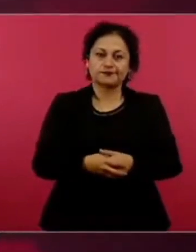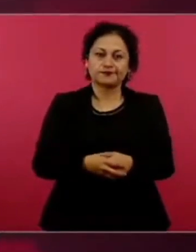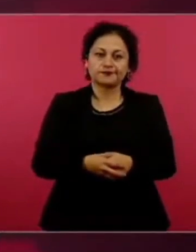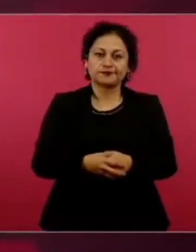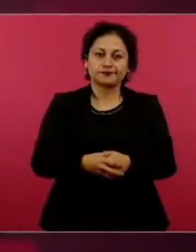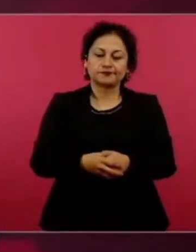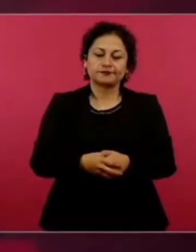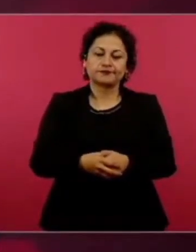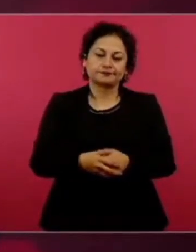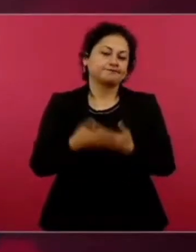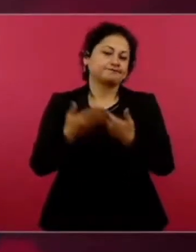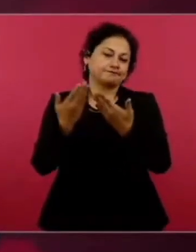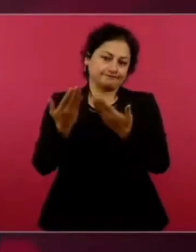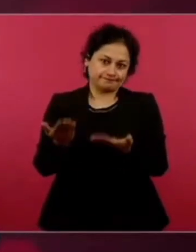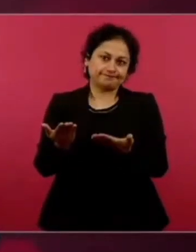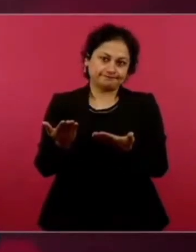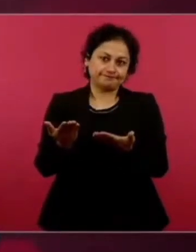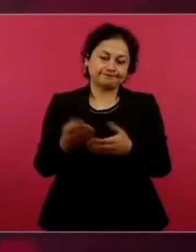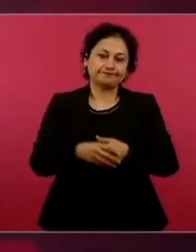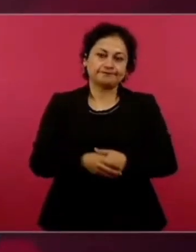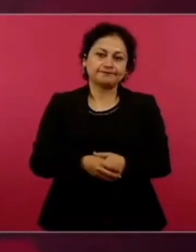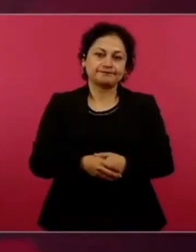Y de la misma manera,